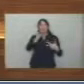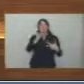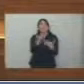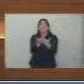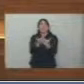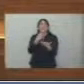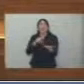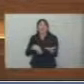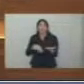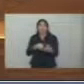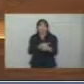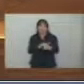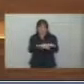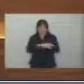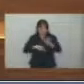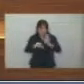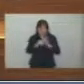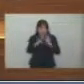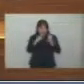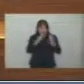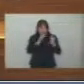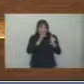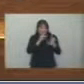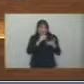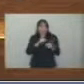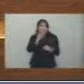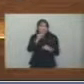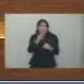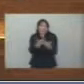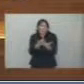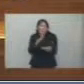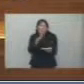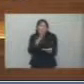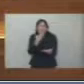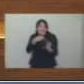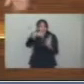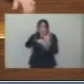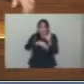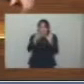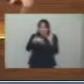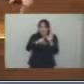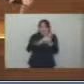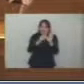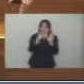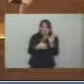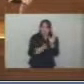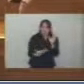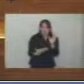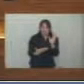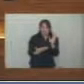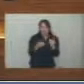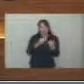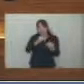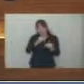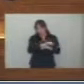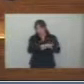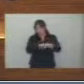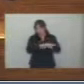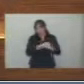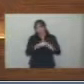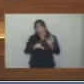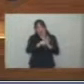aprobada? ¿Y por qué se la pide si no tiene normativa que lo ampare? ¿O habrá que aprobarle al gobierno la ley para que después, a la hora